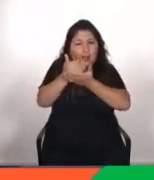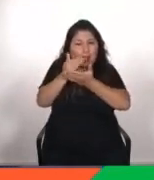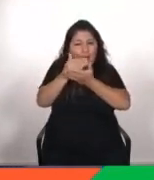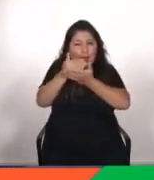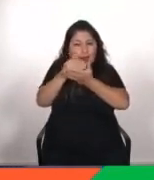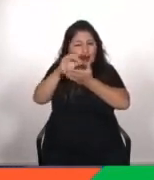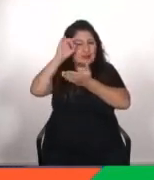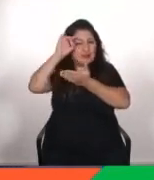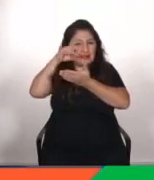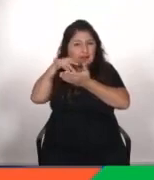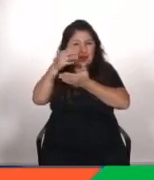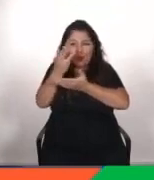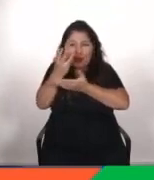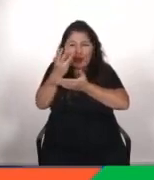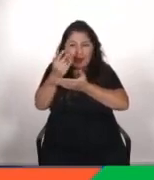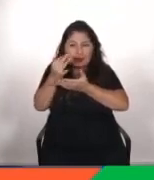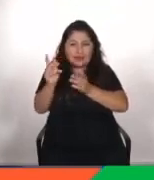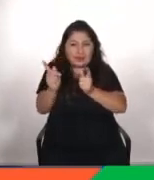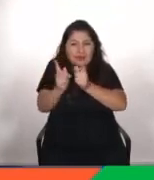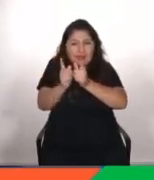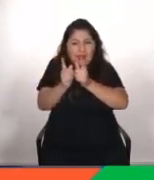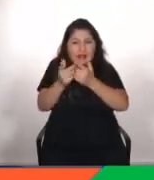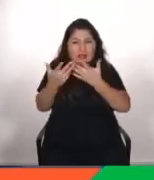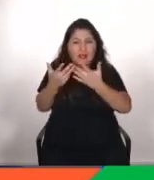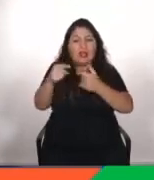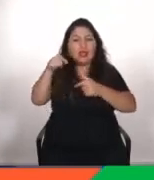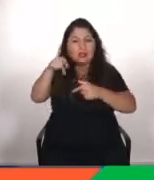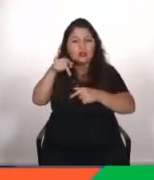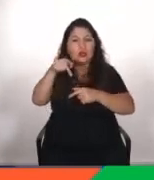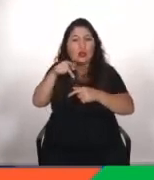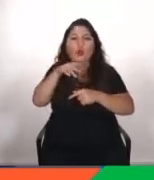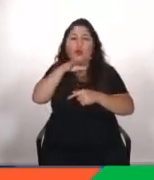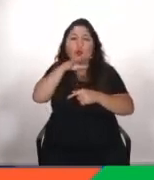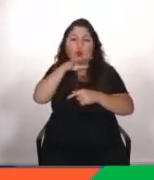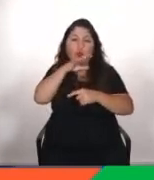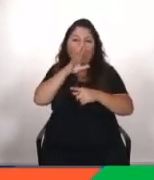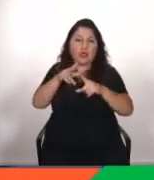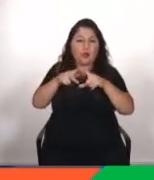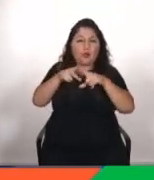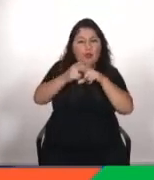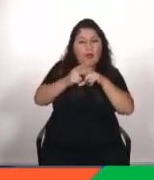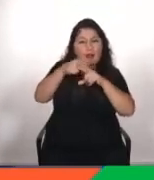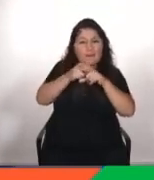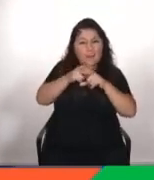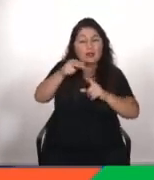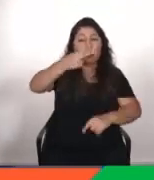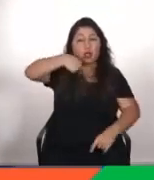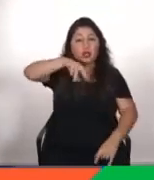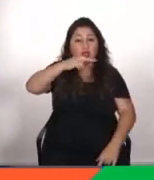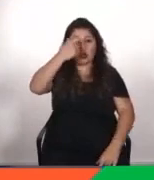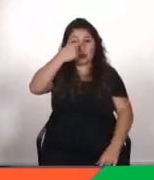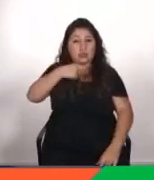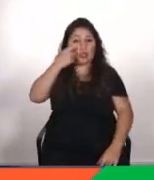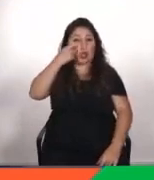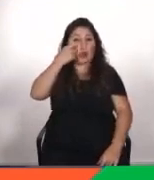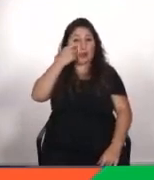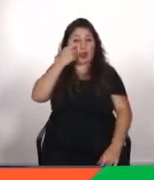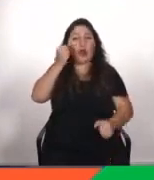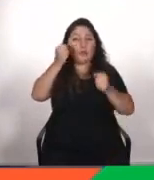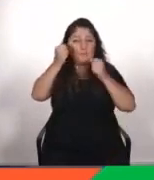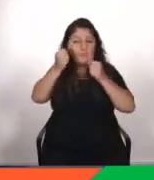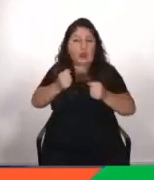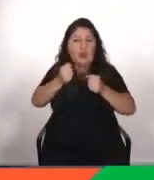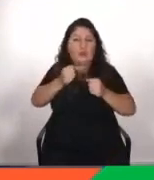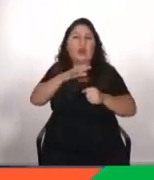cantidad. Entonces, es una de las herramientas que como humanos tenemos más disponibles para interpretar el mundo. Y de